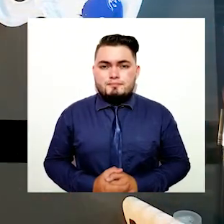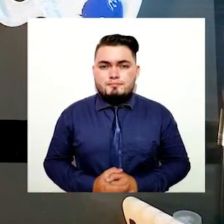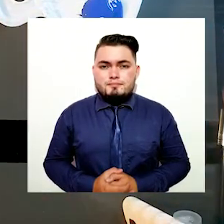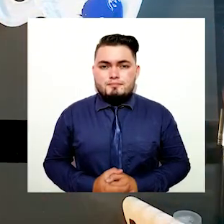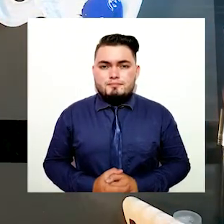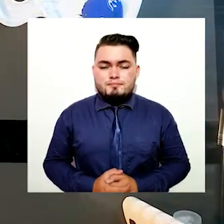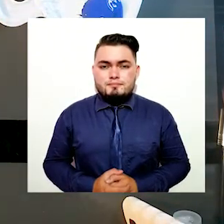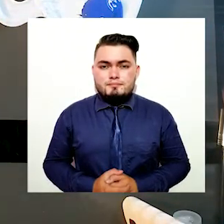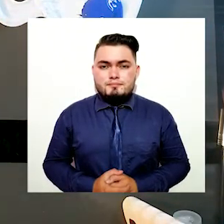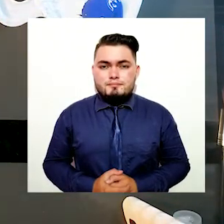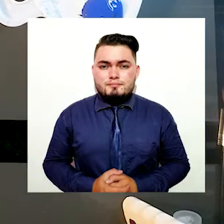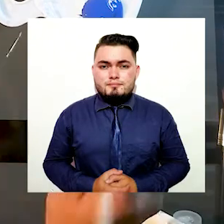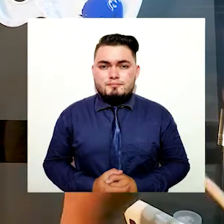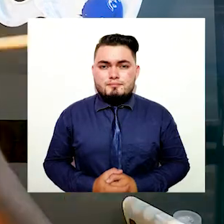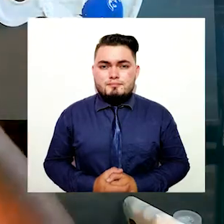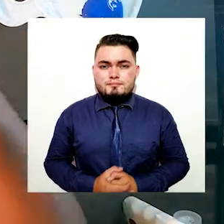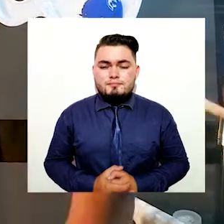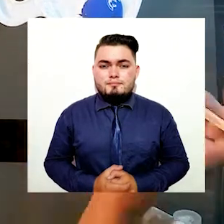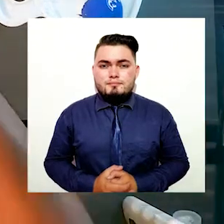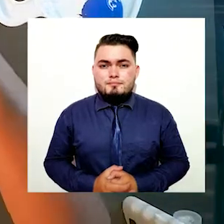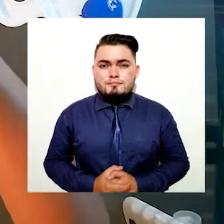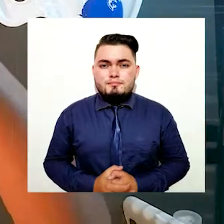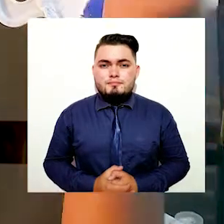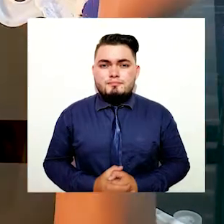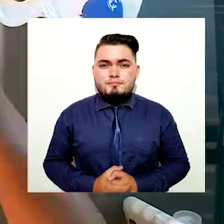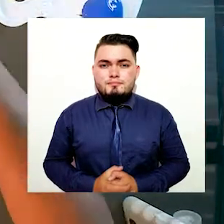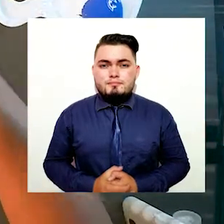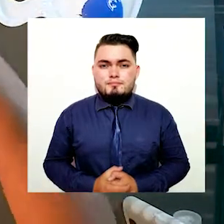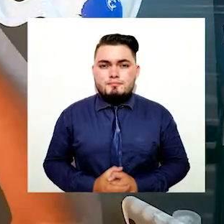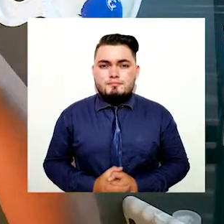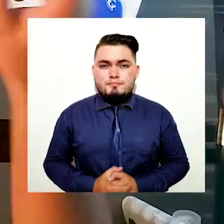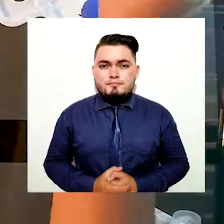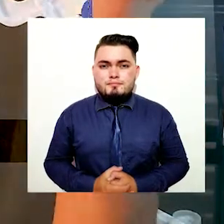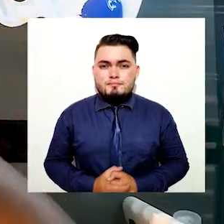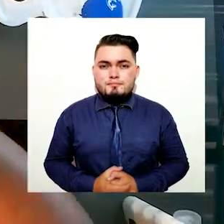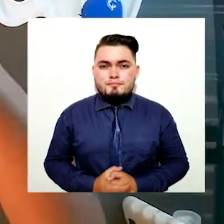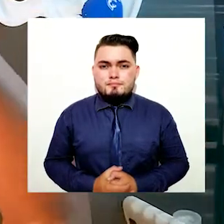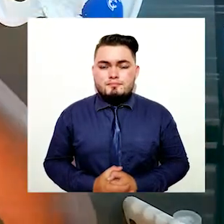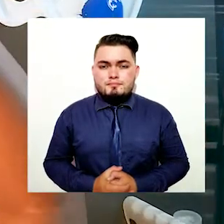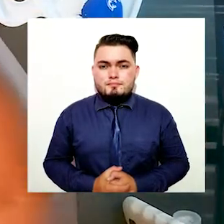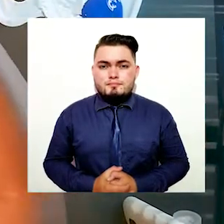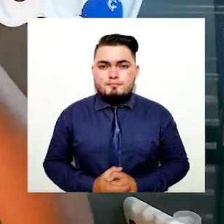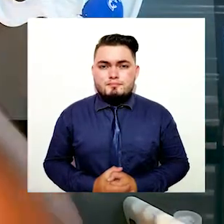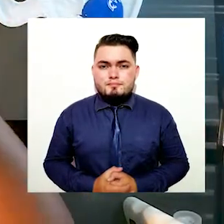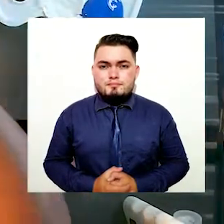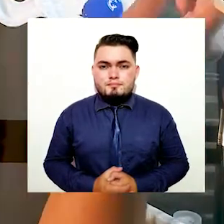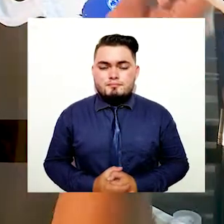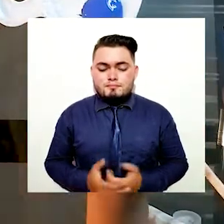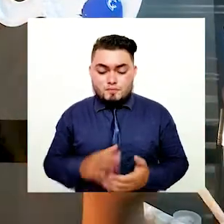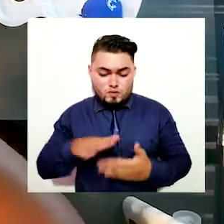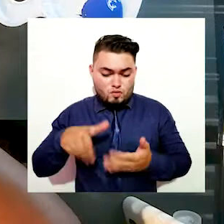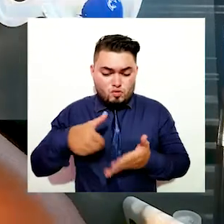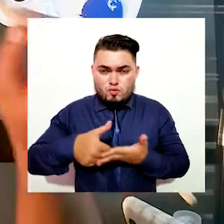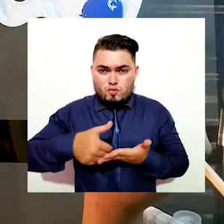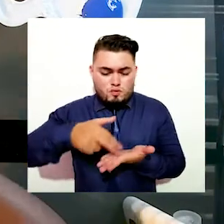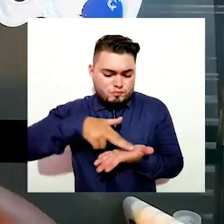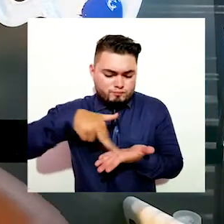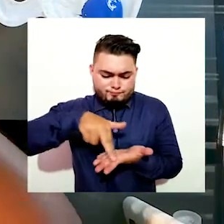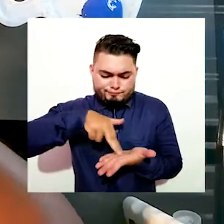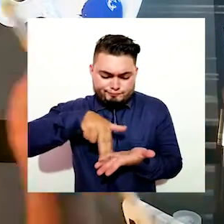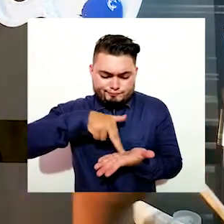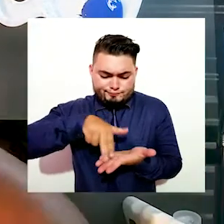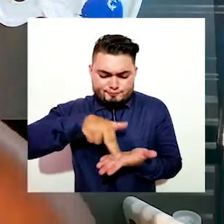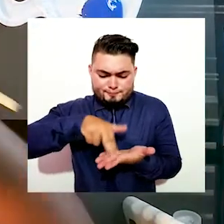El tamaño, el número que tengamos a mano no importa. Y así comenzamos a rellenar todo